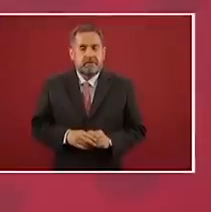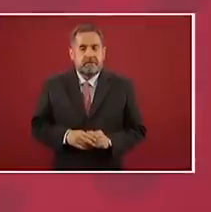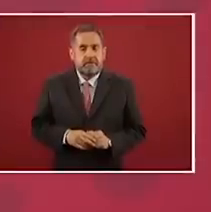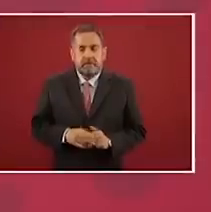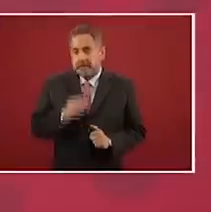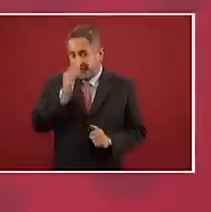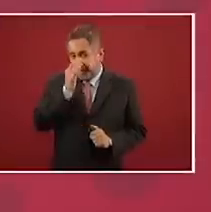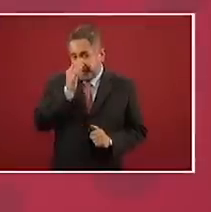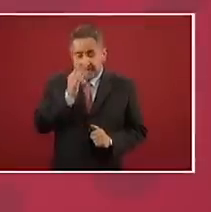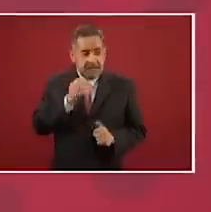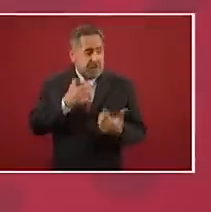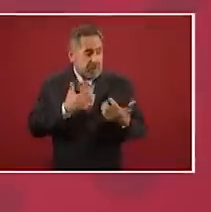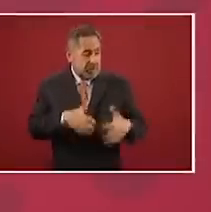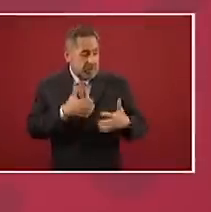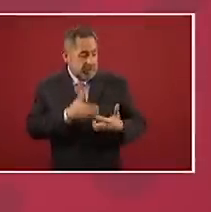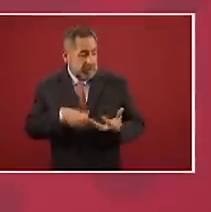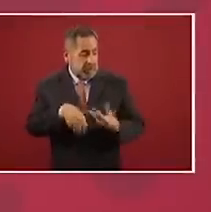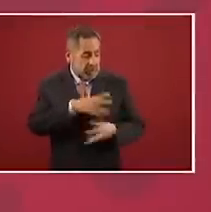están produciendo